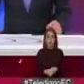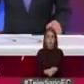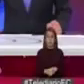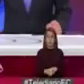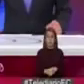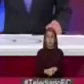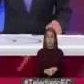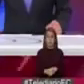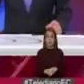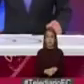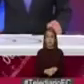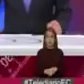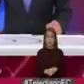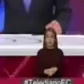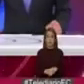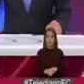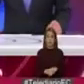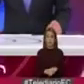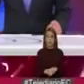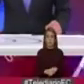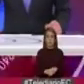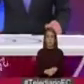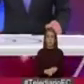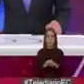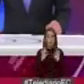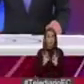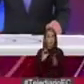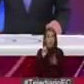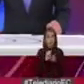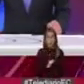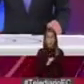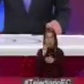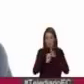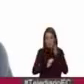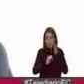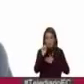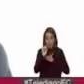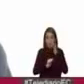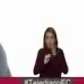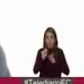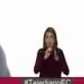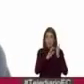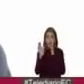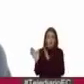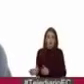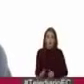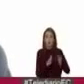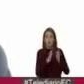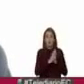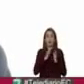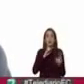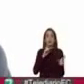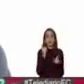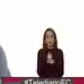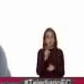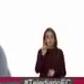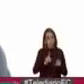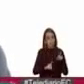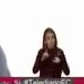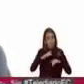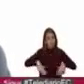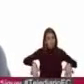A ver, en las medidas que aprobó el gobierno, no que aprobó, que anunció el gobierno, se contemplaba una